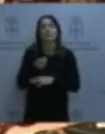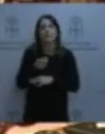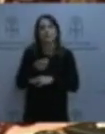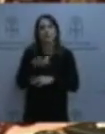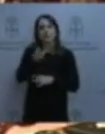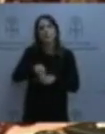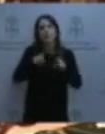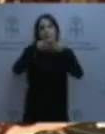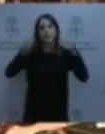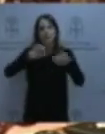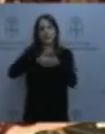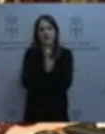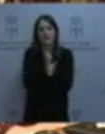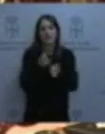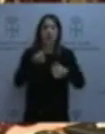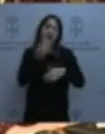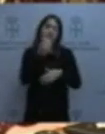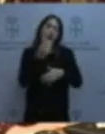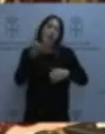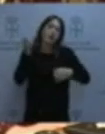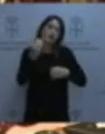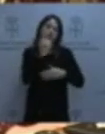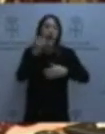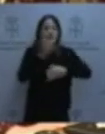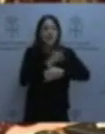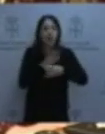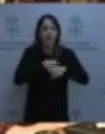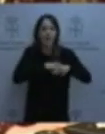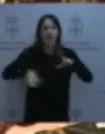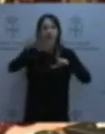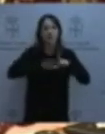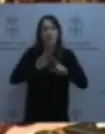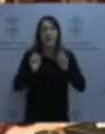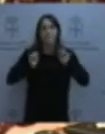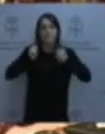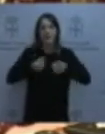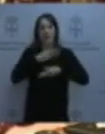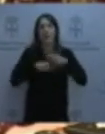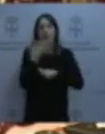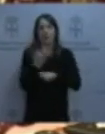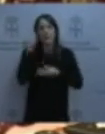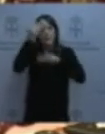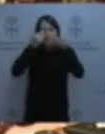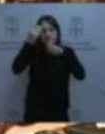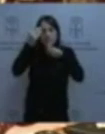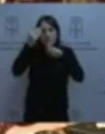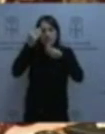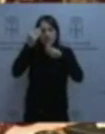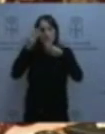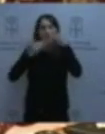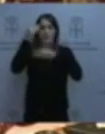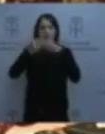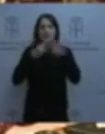de crédito, de las entidades de las cajas de ahorros españolas, comenzaron a pensar que era una buena forma de